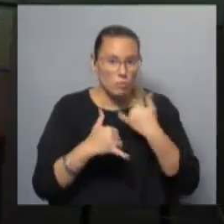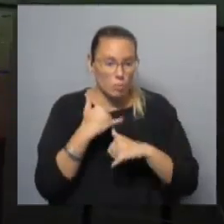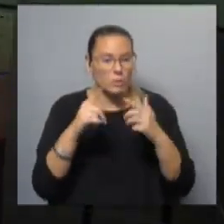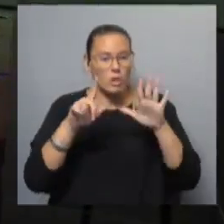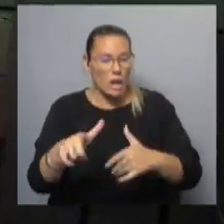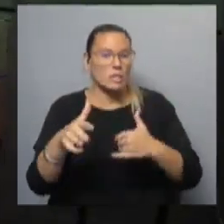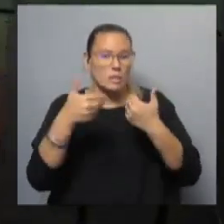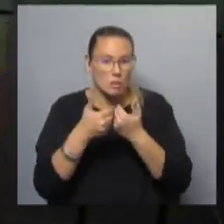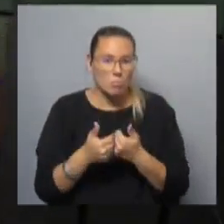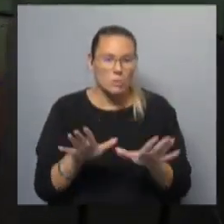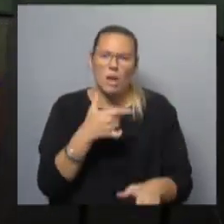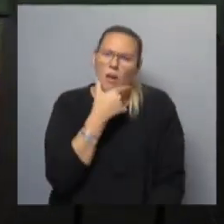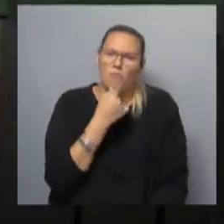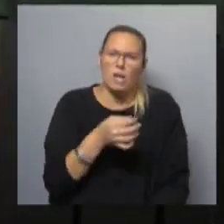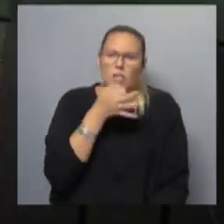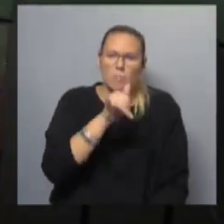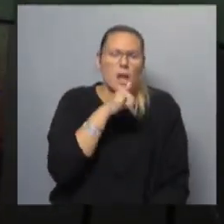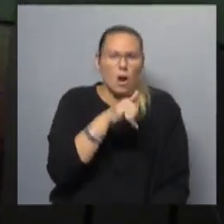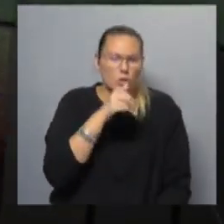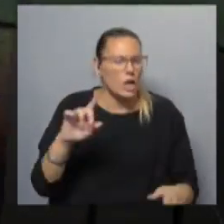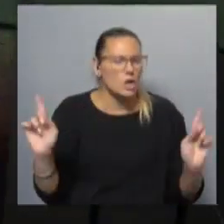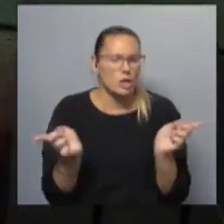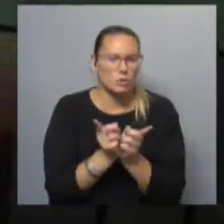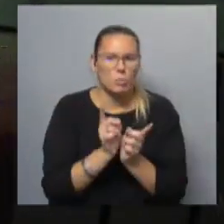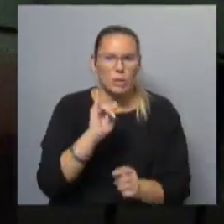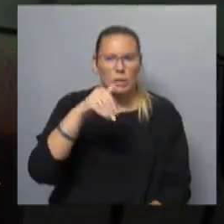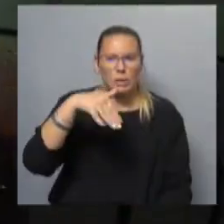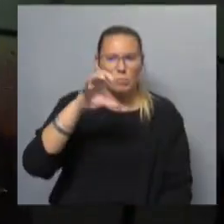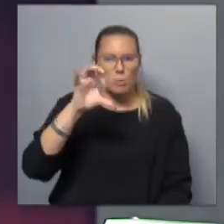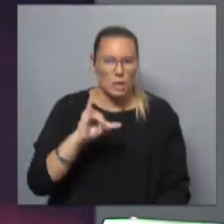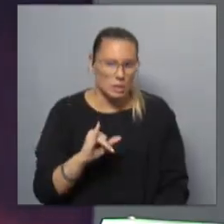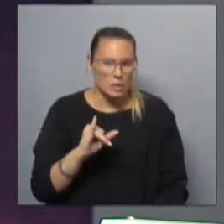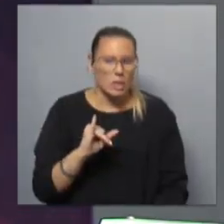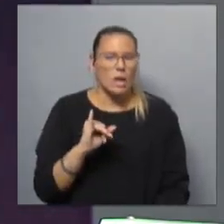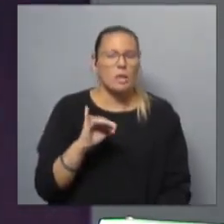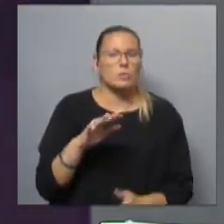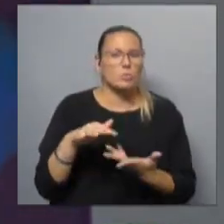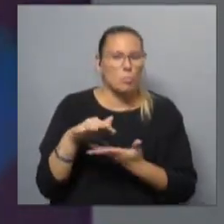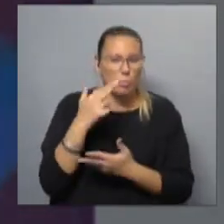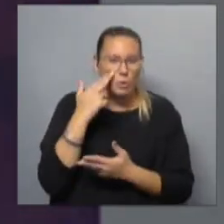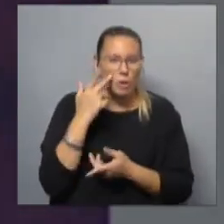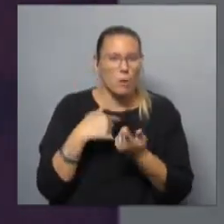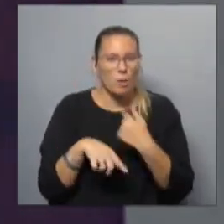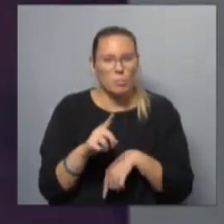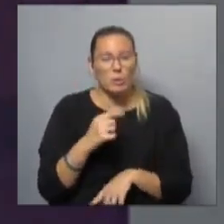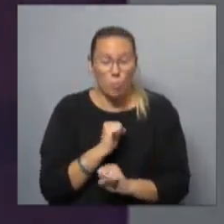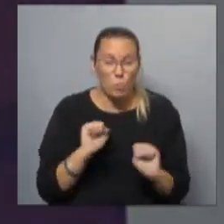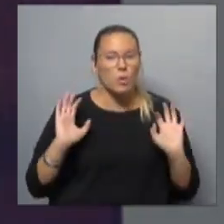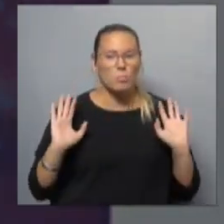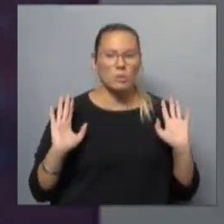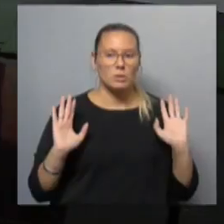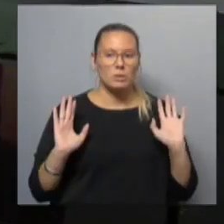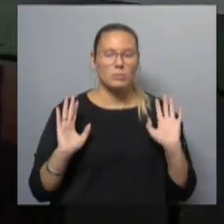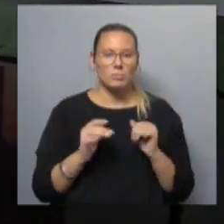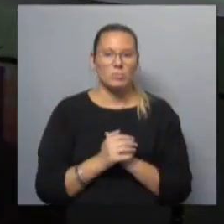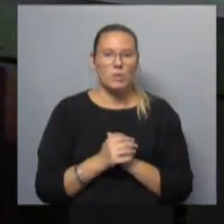muy claro, qué facilidad que tiene, ¿eh? Para igual, el resumen. Eso ¿no? del IMESI es una trampa, ¿eh? Pero salimos de una manera. Sale perfecto, Martín.